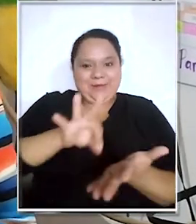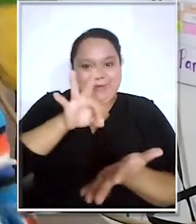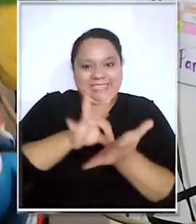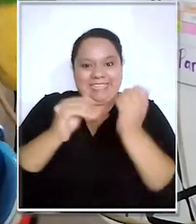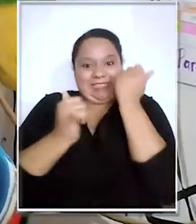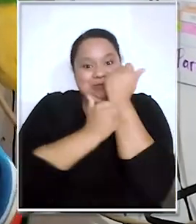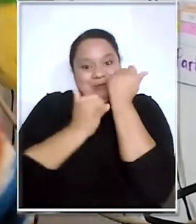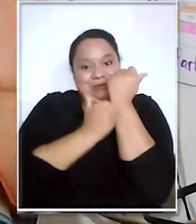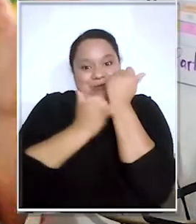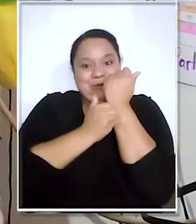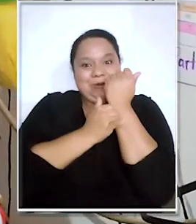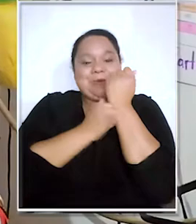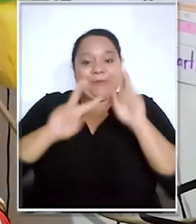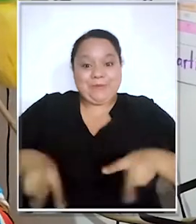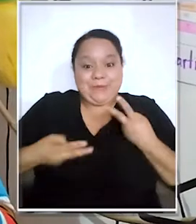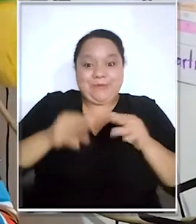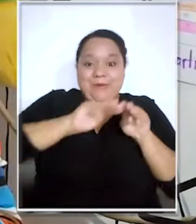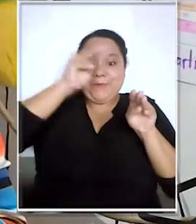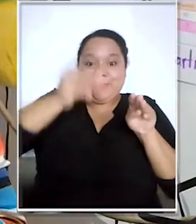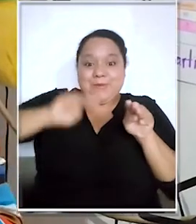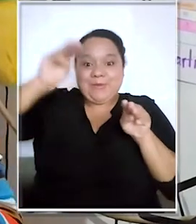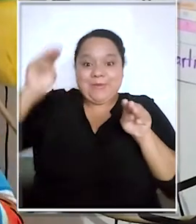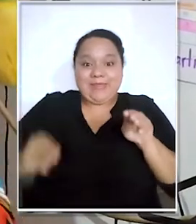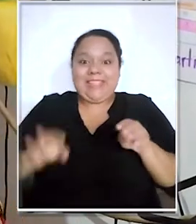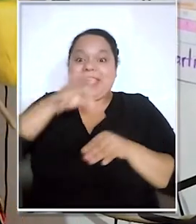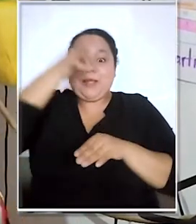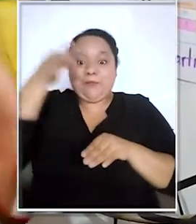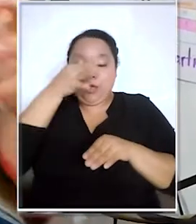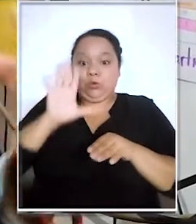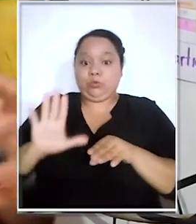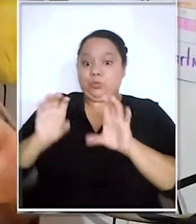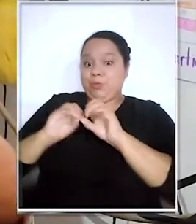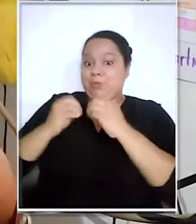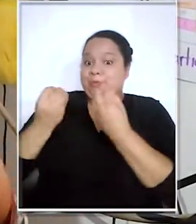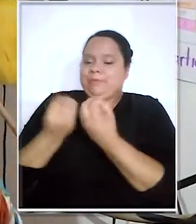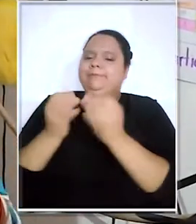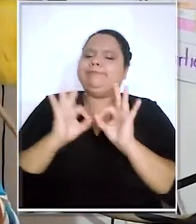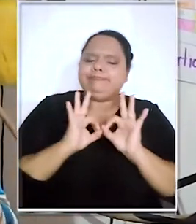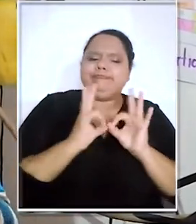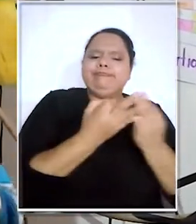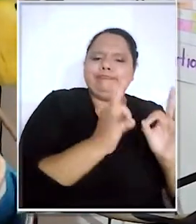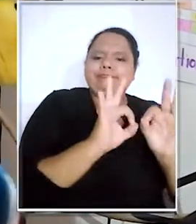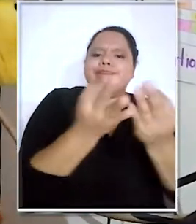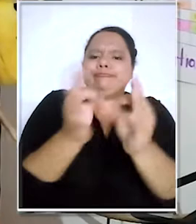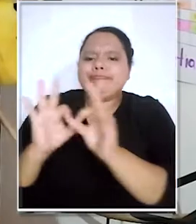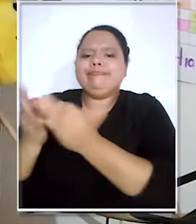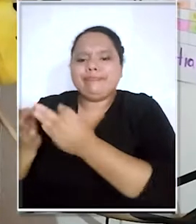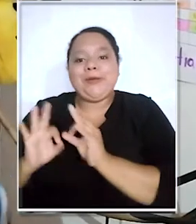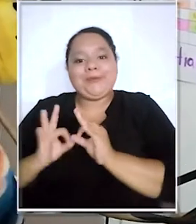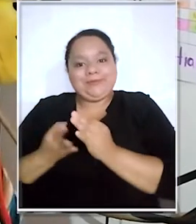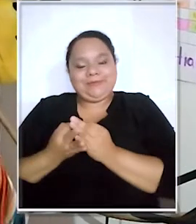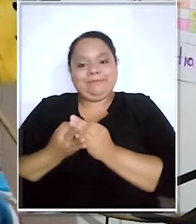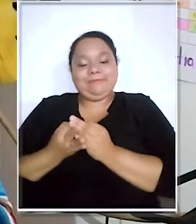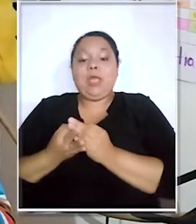Lloro. Saben que su organización social está basada en la familia y en las comunidades tribales. Ellos